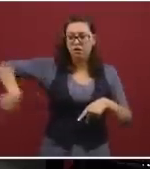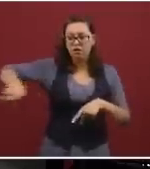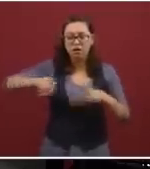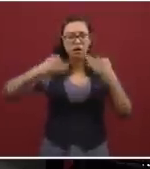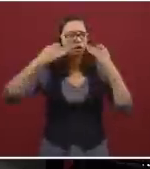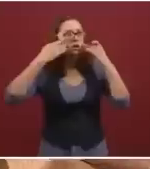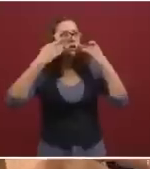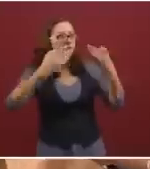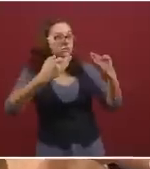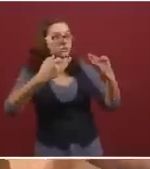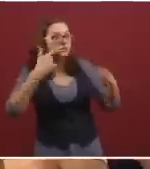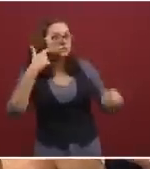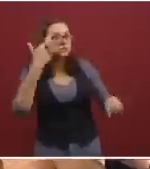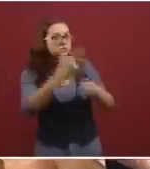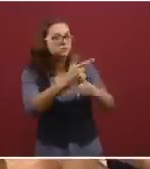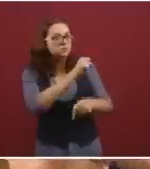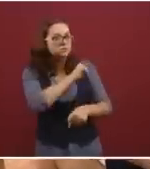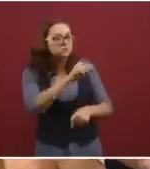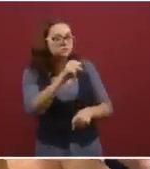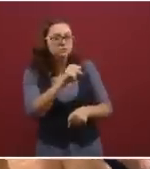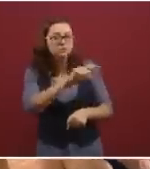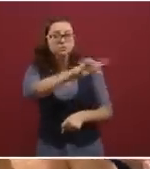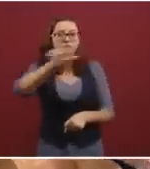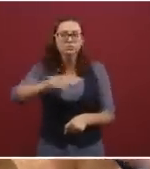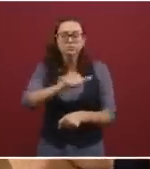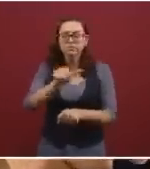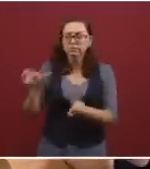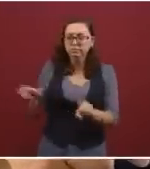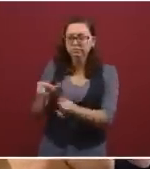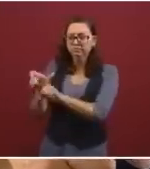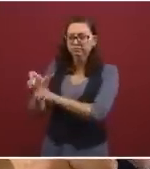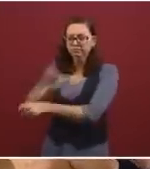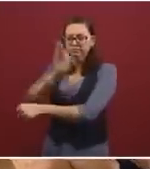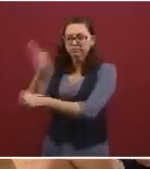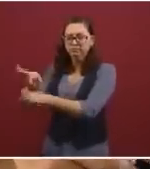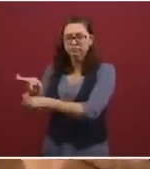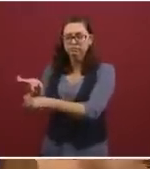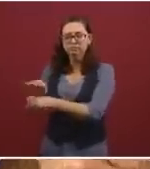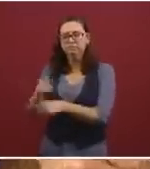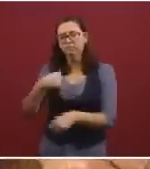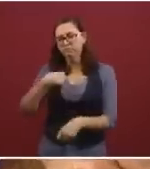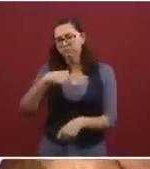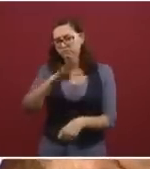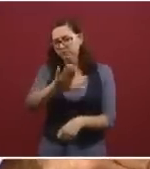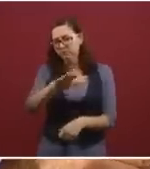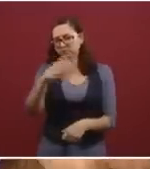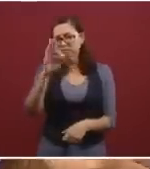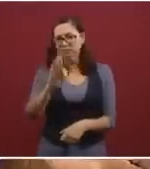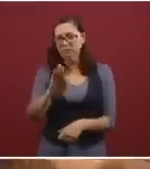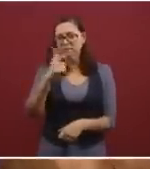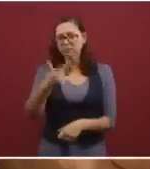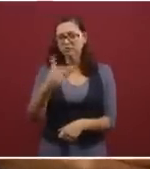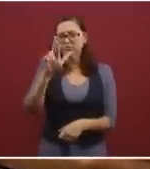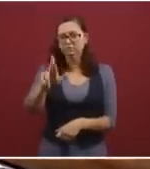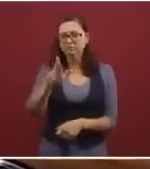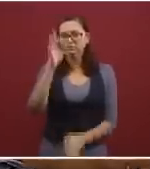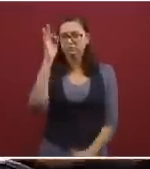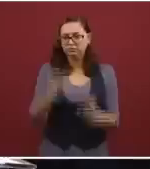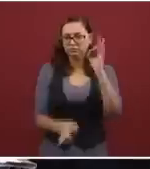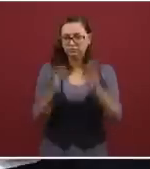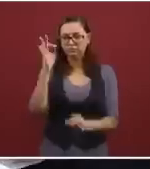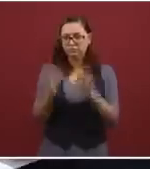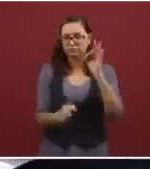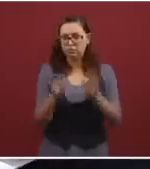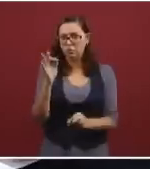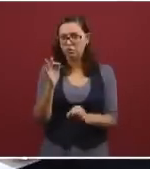si su gobierno aceptará que la Fiscalía, con el respeto a la independencia, va a sostener juicios trascendentes solo con el